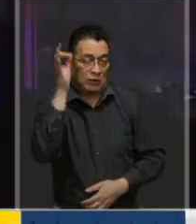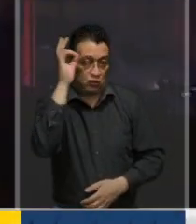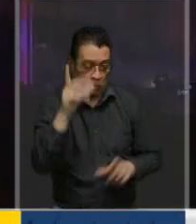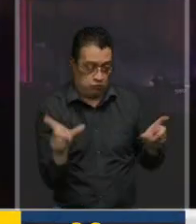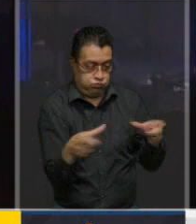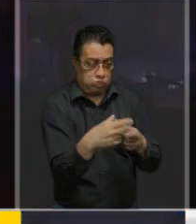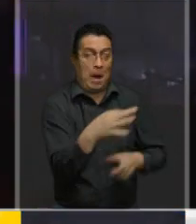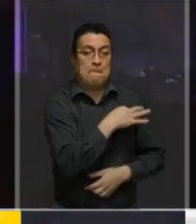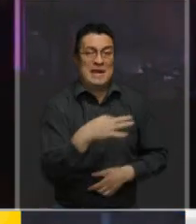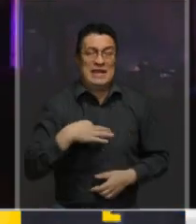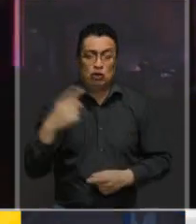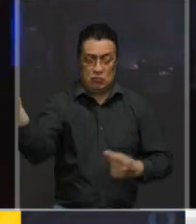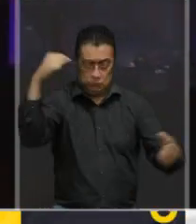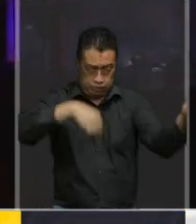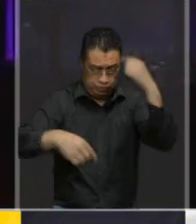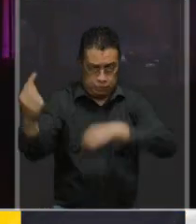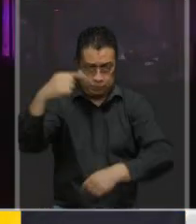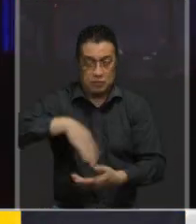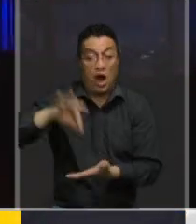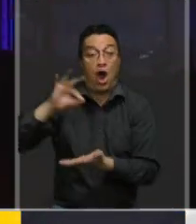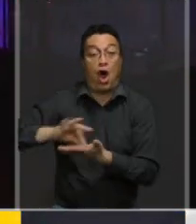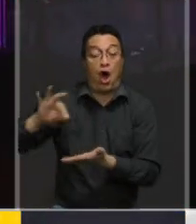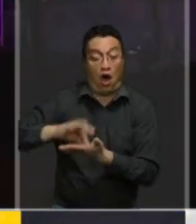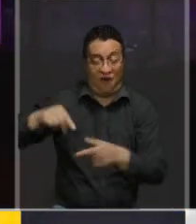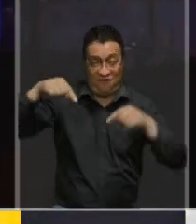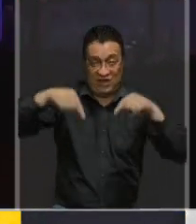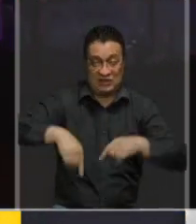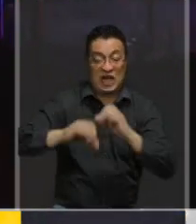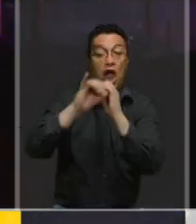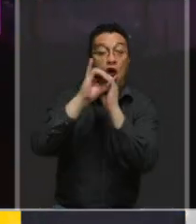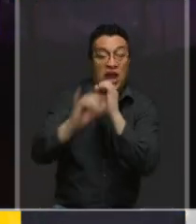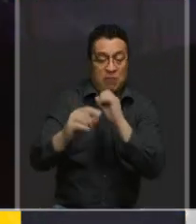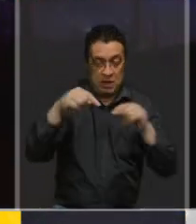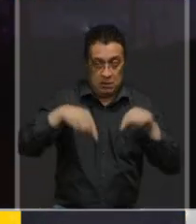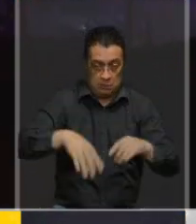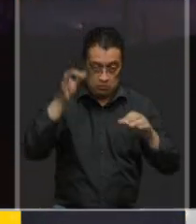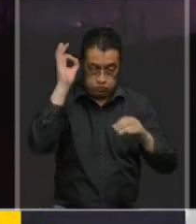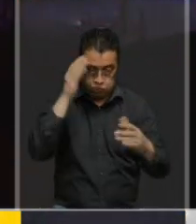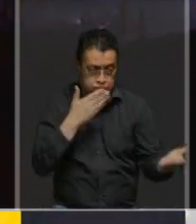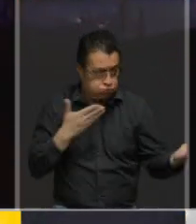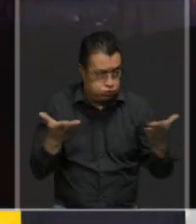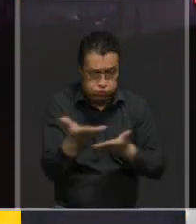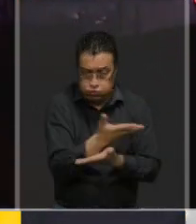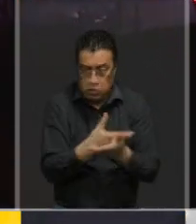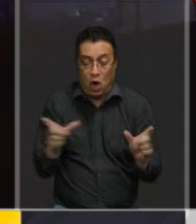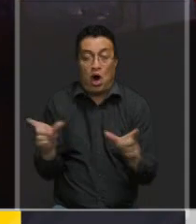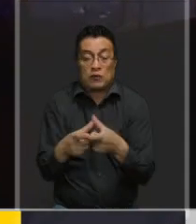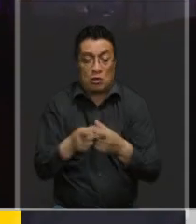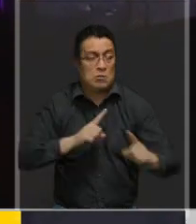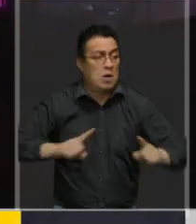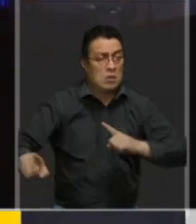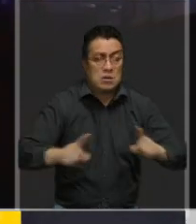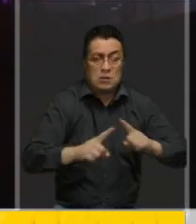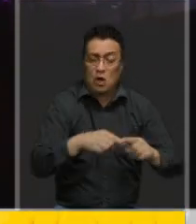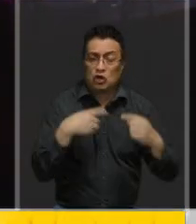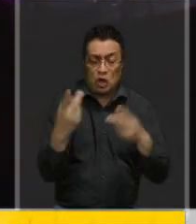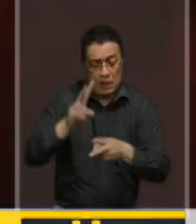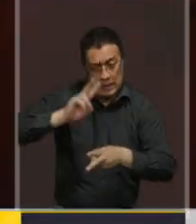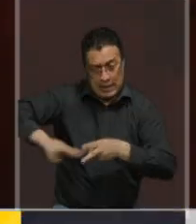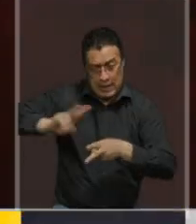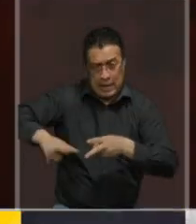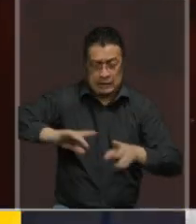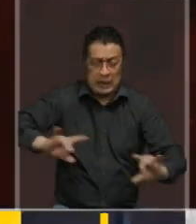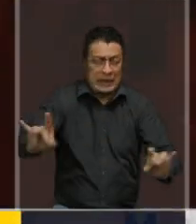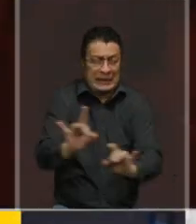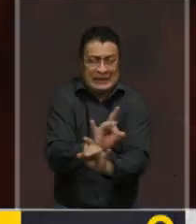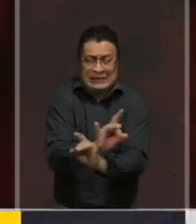conjunto de ministros aquí en las oficinas de ONEMI con el objeto de hacer sesionar el Comité de Gestión de Riesgo y Desastre y tener preparadas